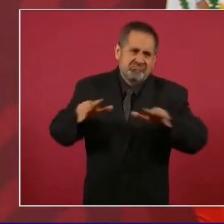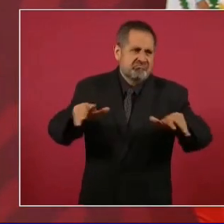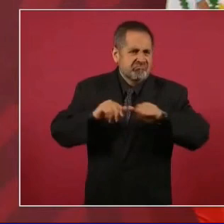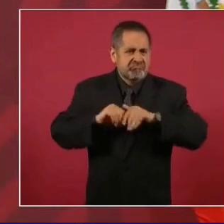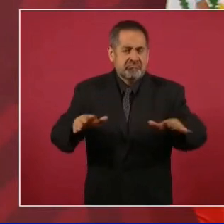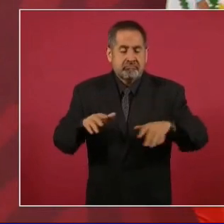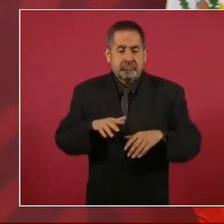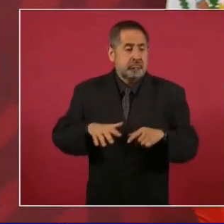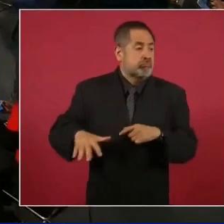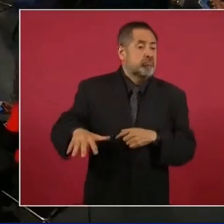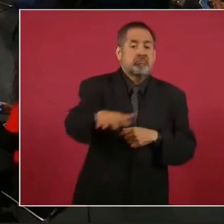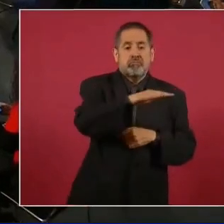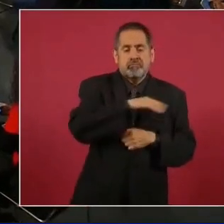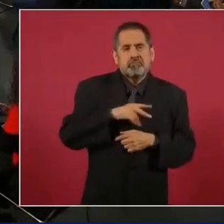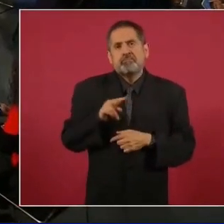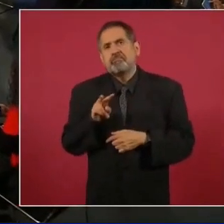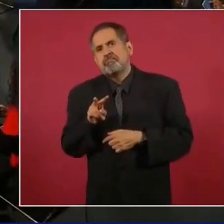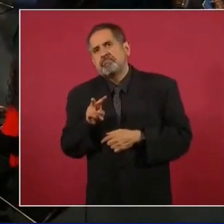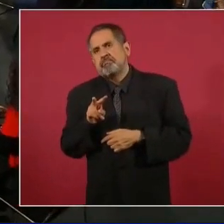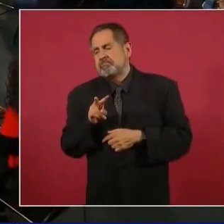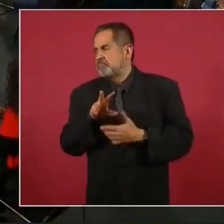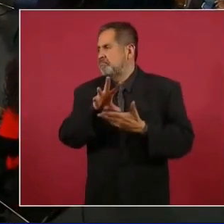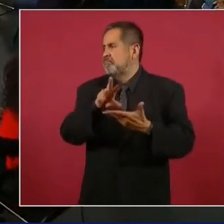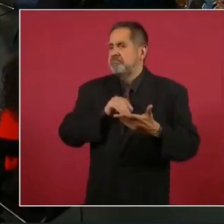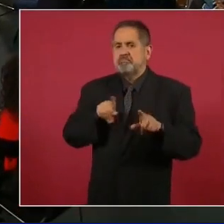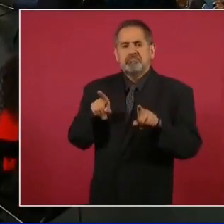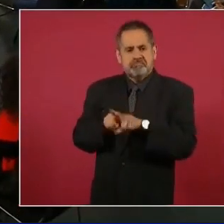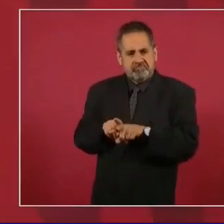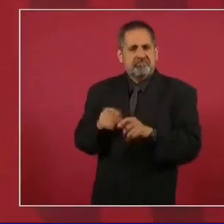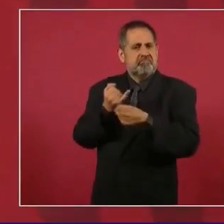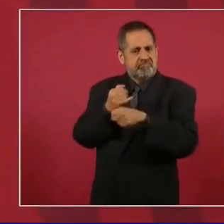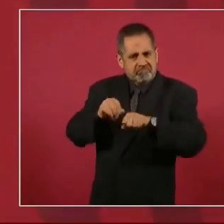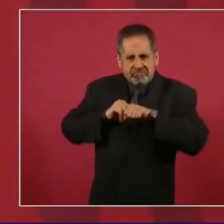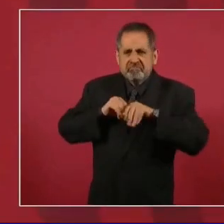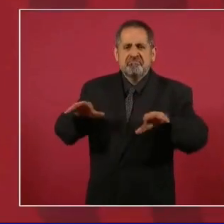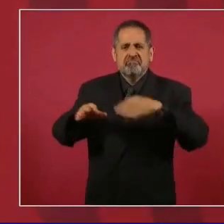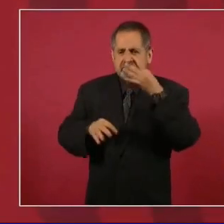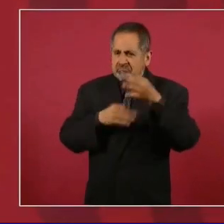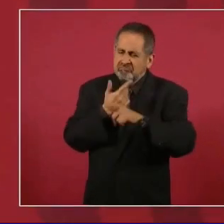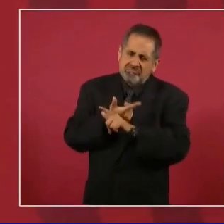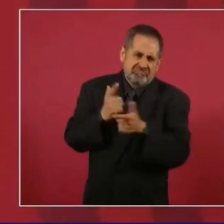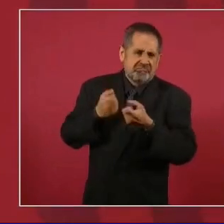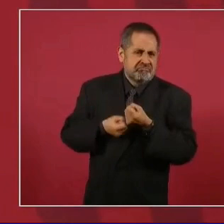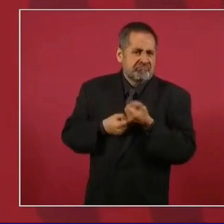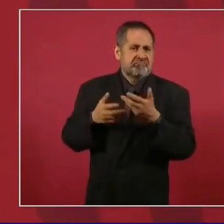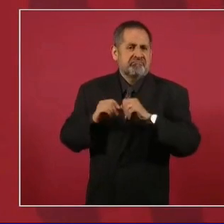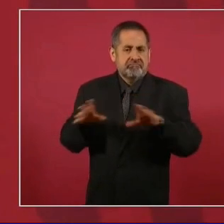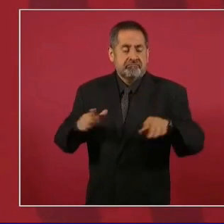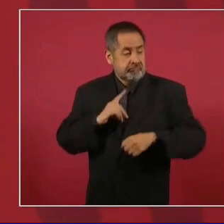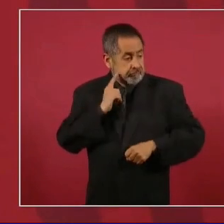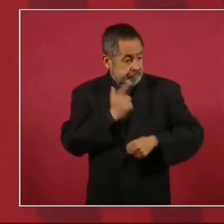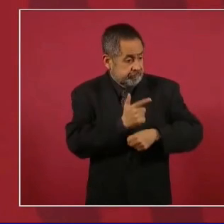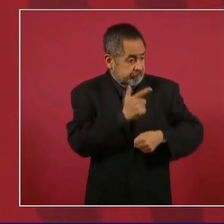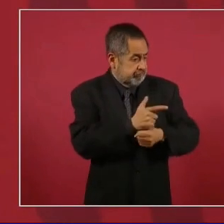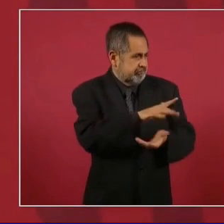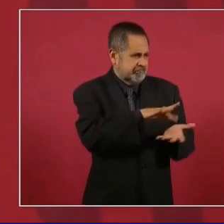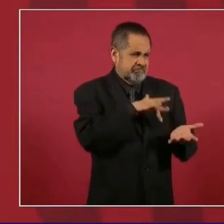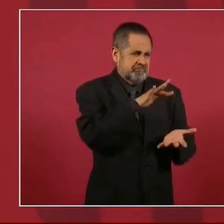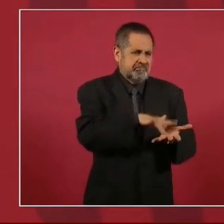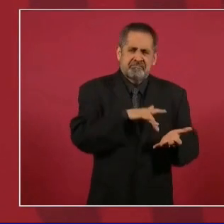para todos los periodistas del mundo y los medios de información,